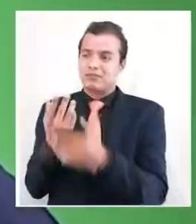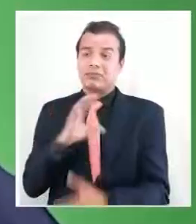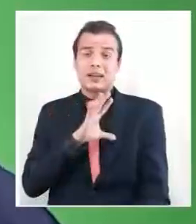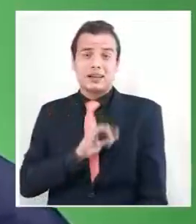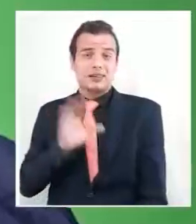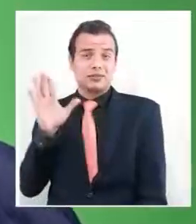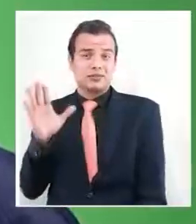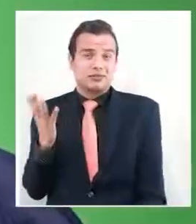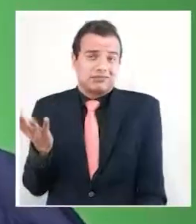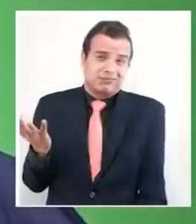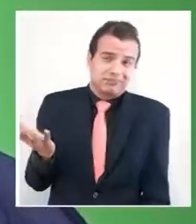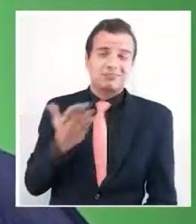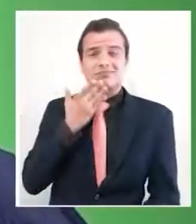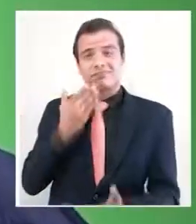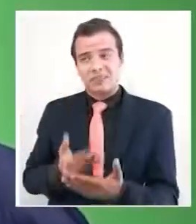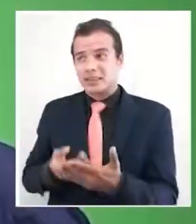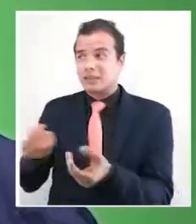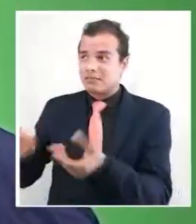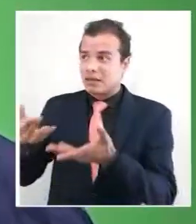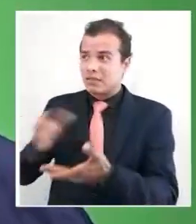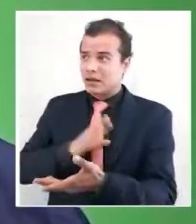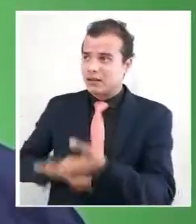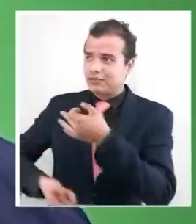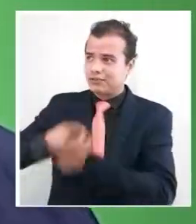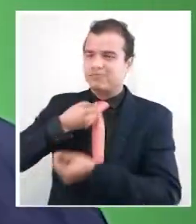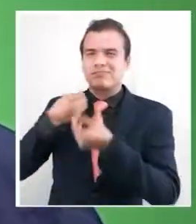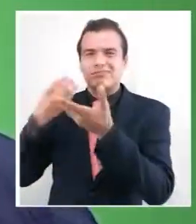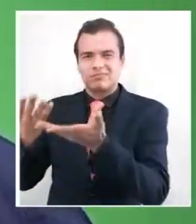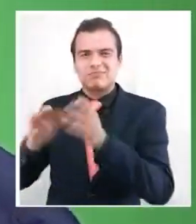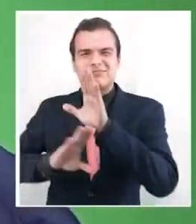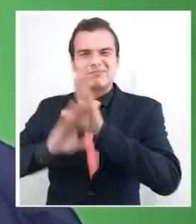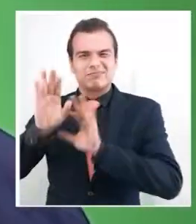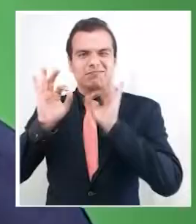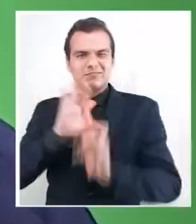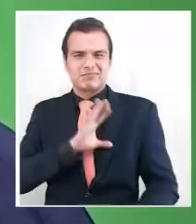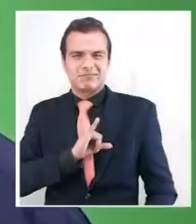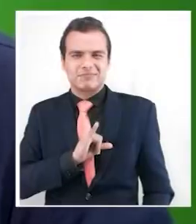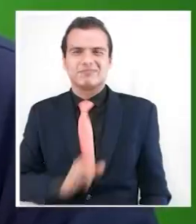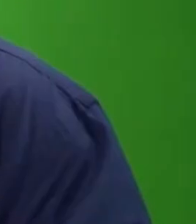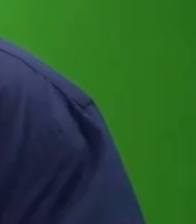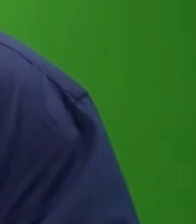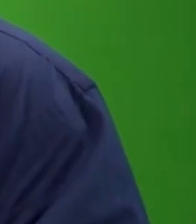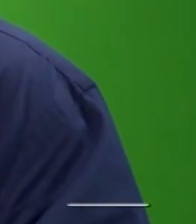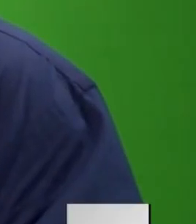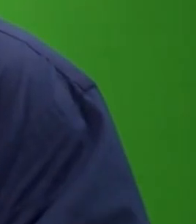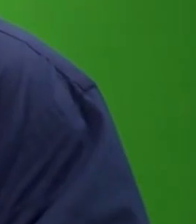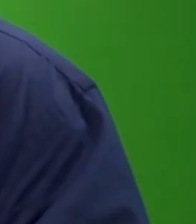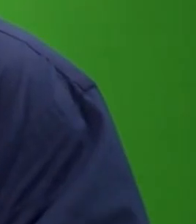cuales adoro. ¿Qué más le puedo pedir a esta ciudad? Yo quiero devolverle a esta ciudad todo lo que me ha entregado.